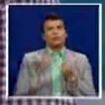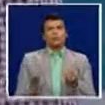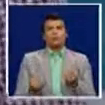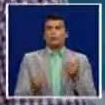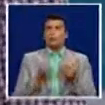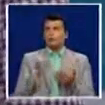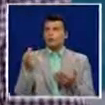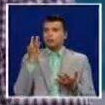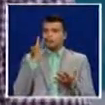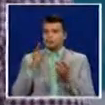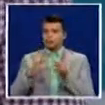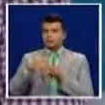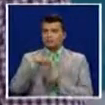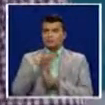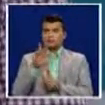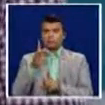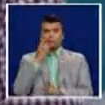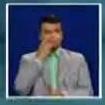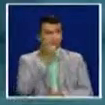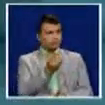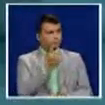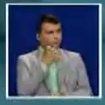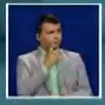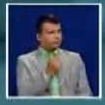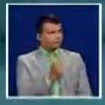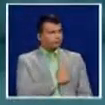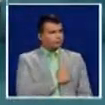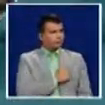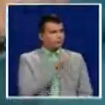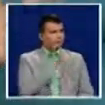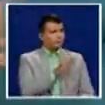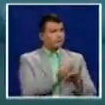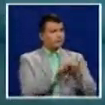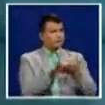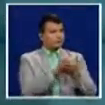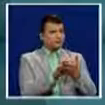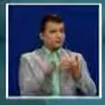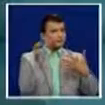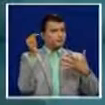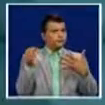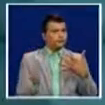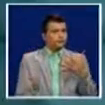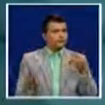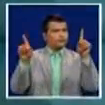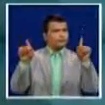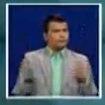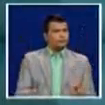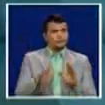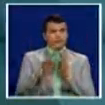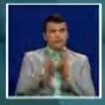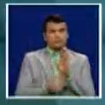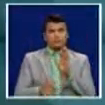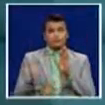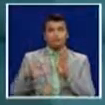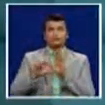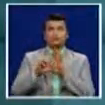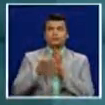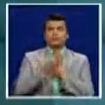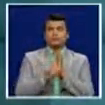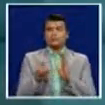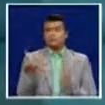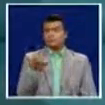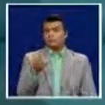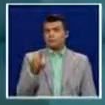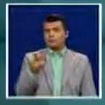cultivos agroecológicos. Mira qué interesante. Y con esa pasión con la que James García nos cuenta de qué se trata Siembra, yo pienso que va a